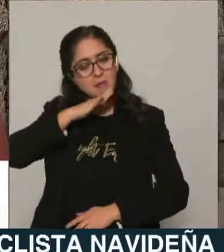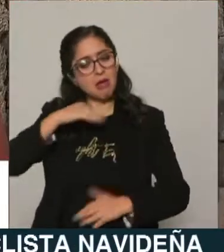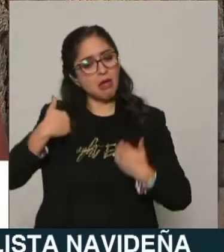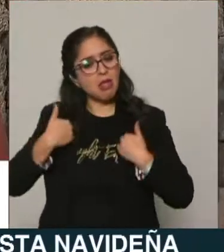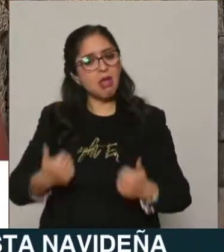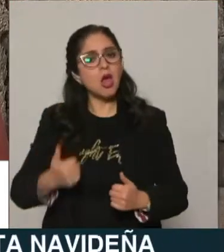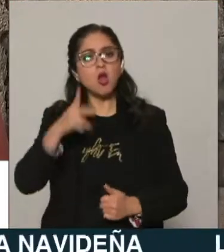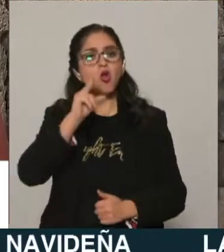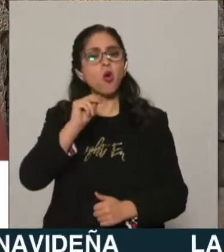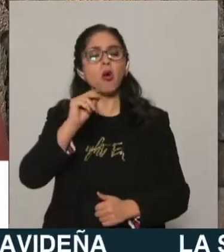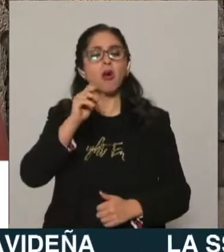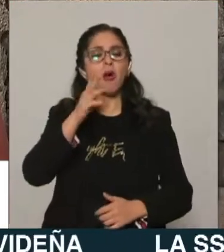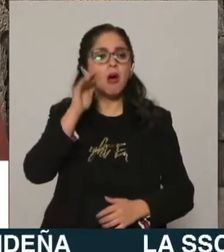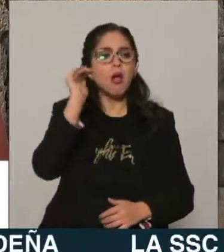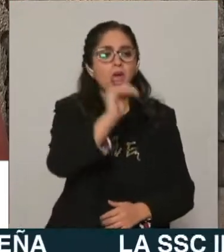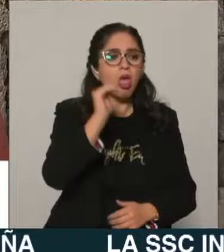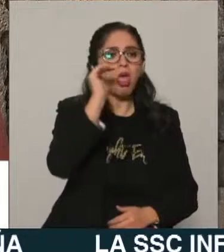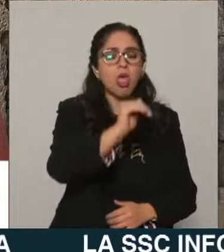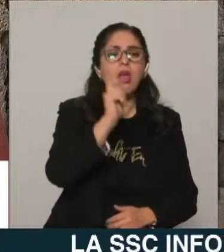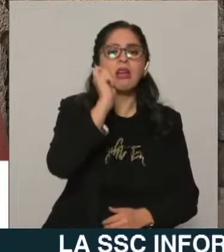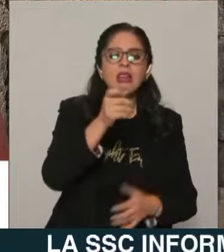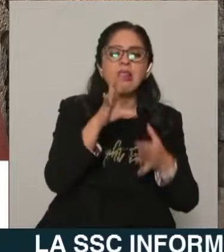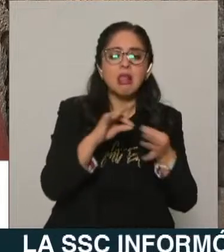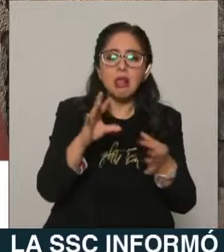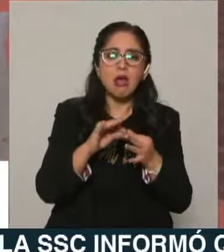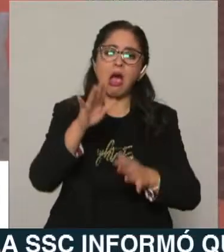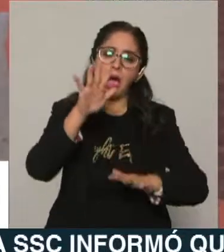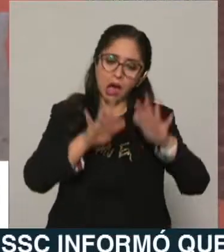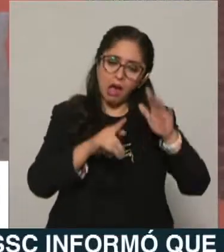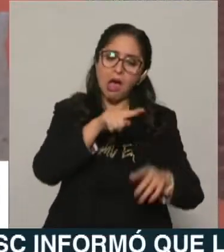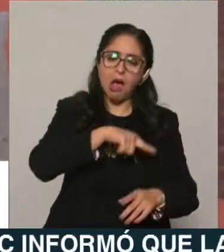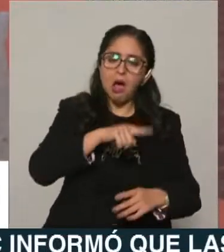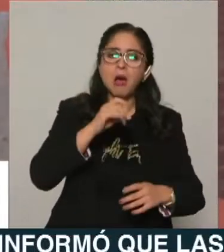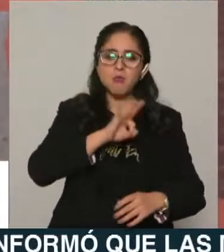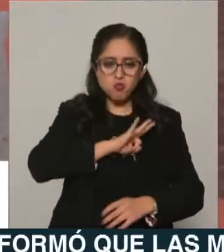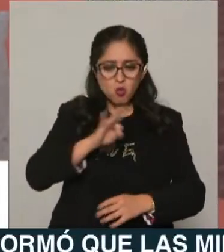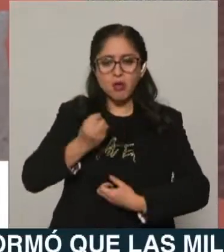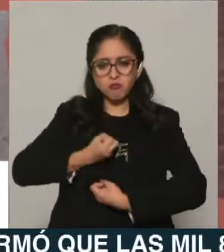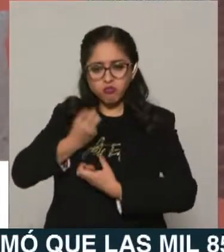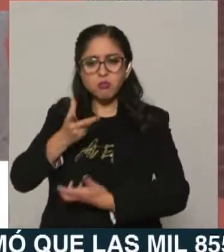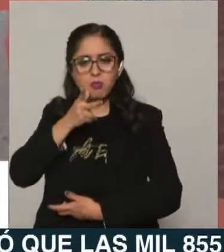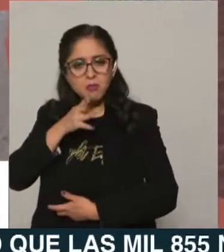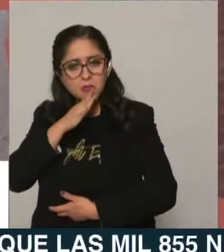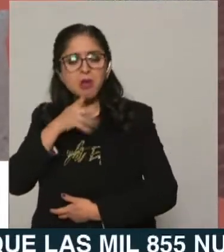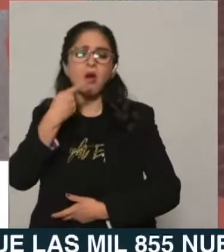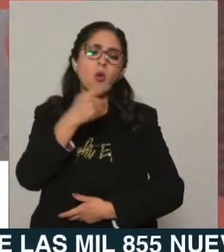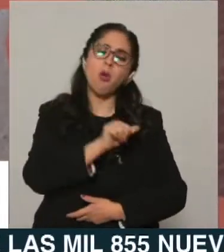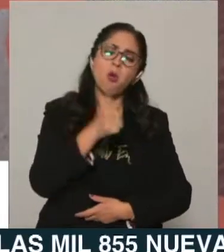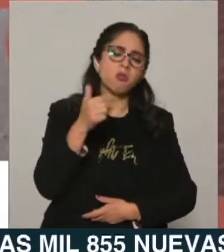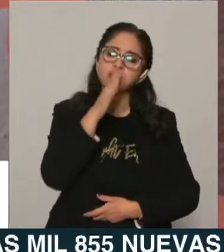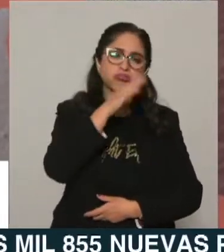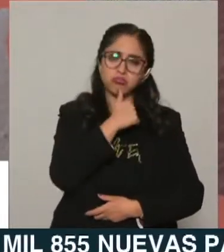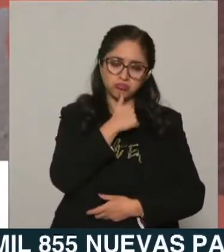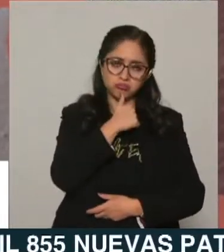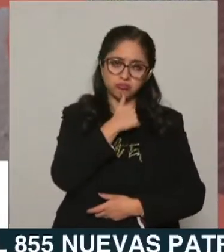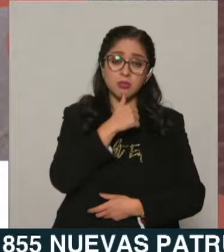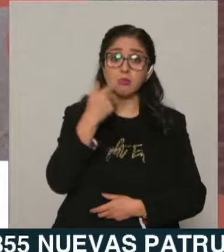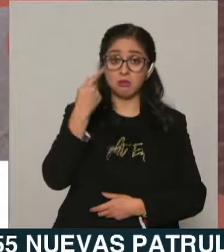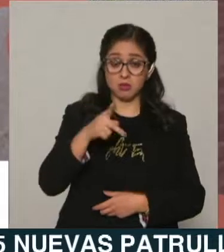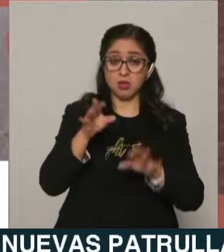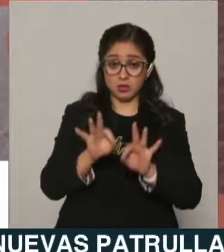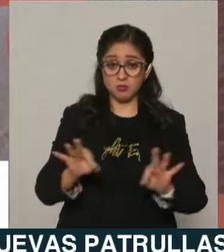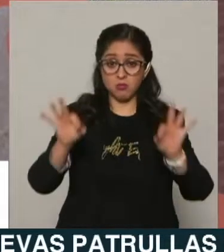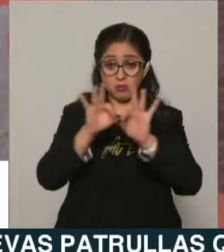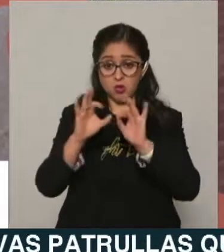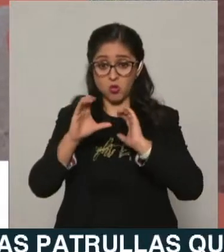y que sí debemos de compartir. Por supuesto. Mira, el hecho de que, de que exista una comunicación entre padres e hijos como